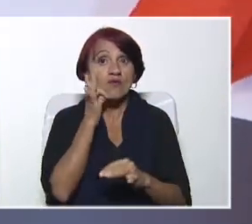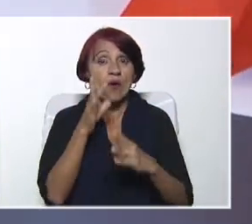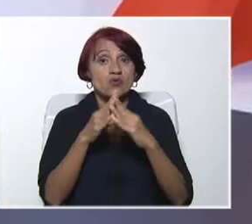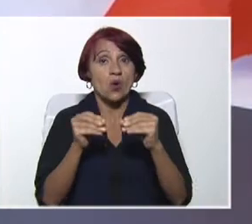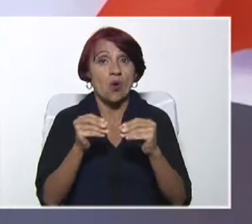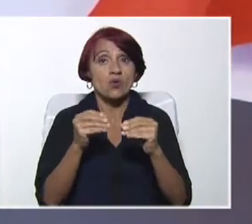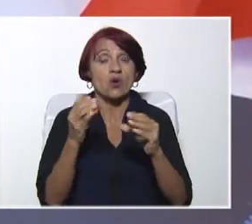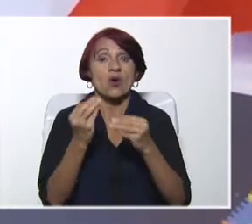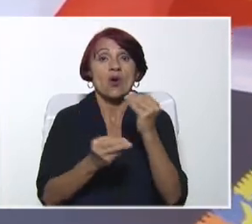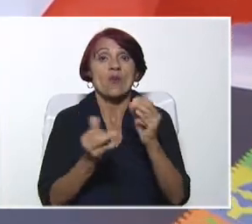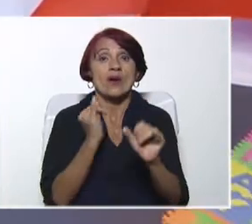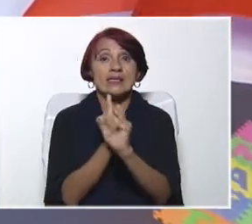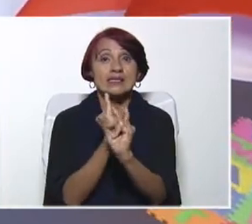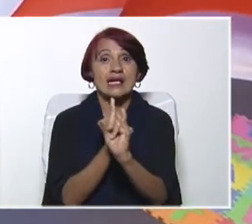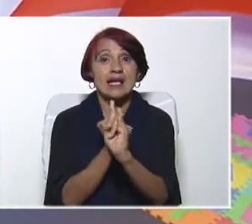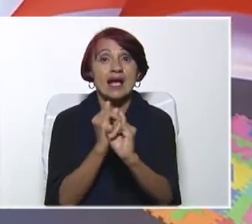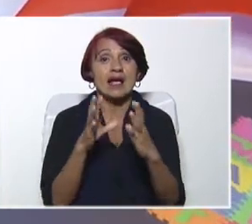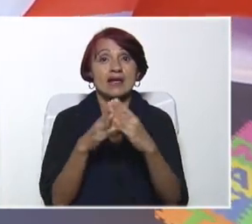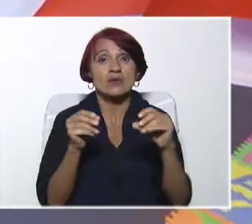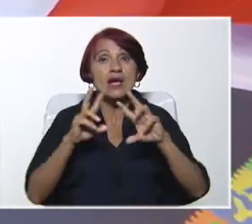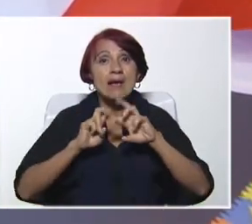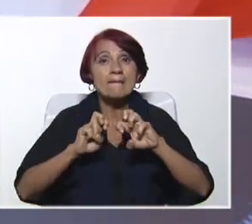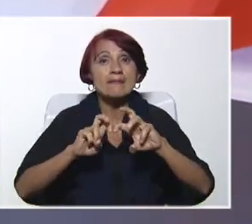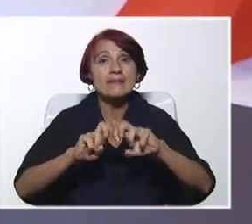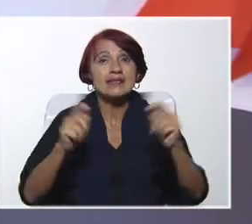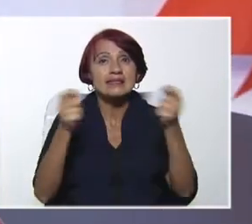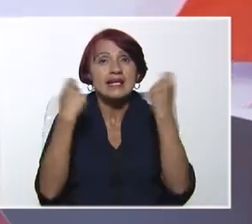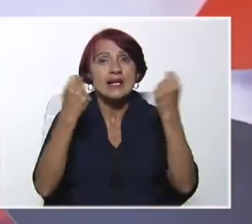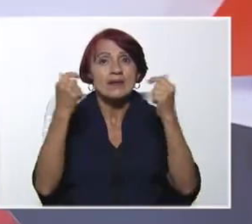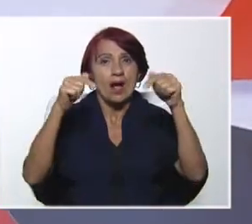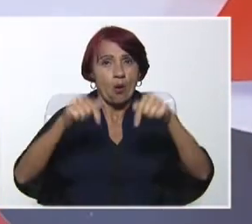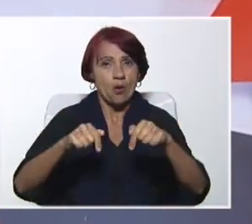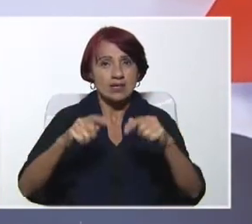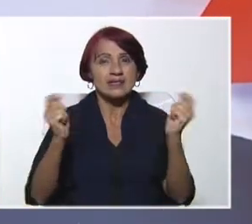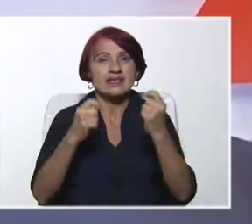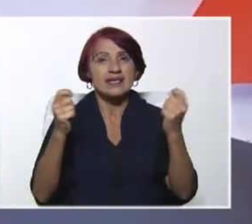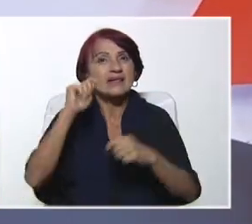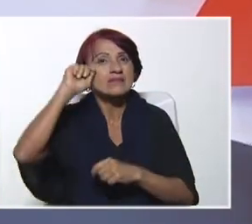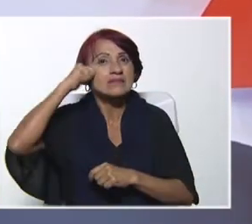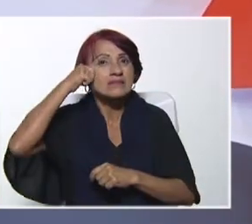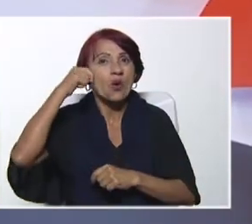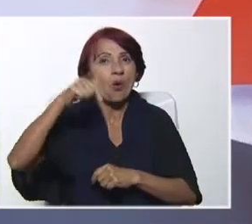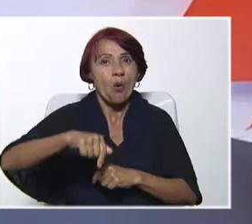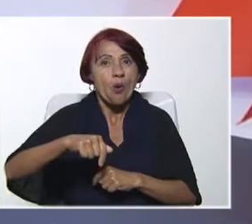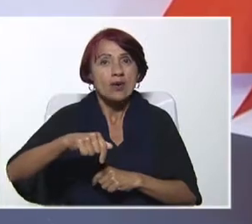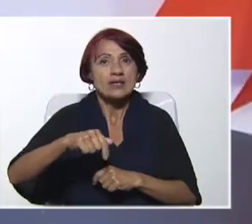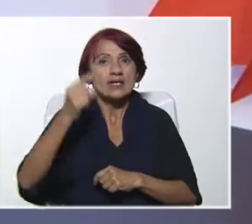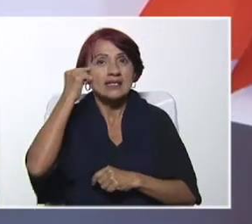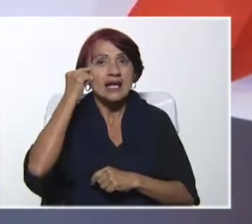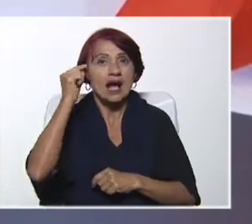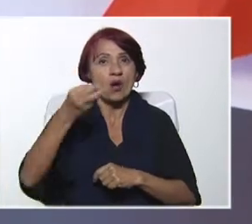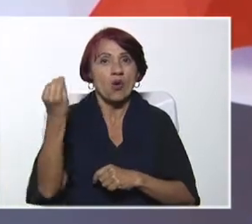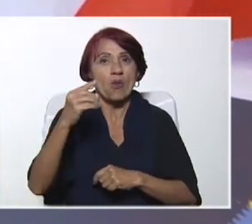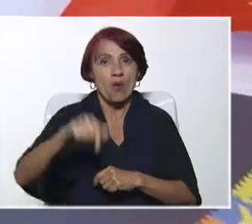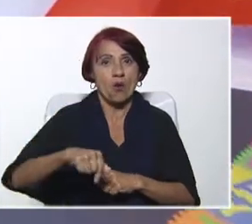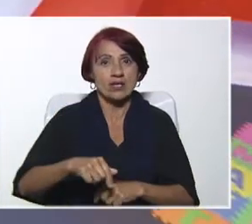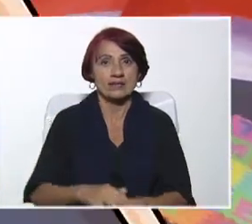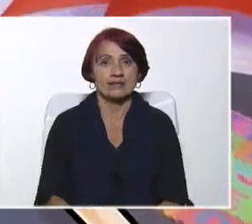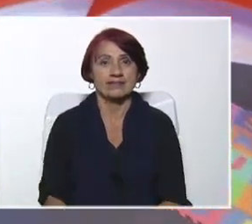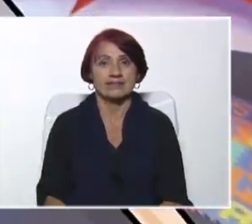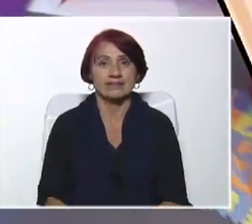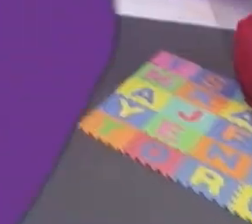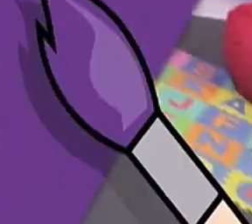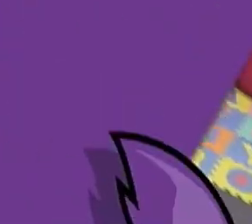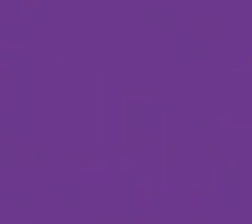les parece si me acompañan a investigar qué se celebra, qué se conmemora o qué se recuerda un día como hoy?